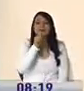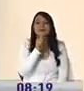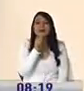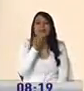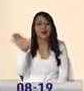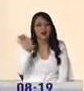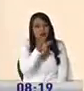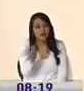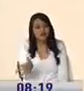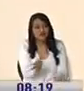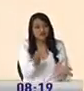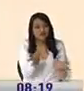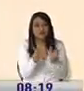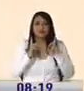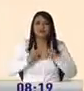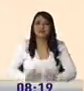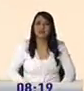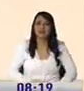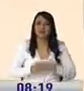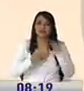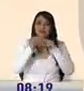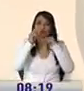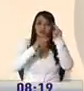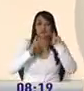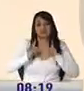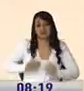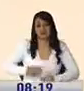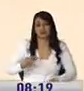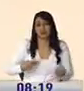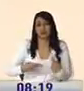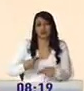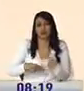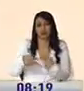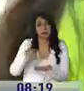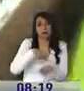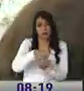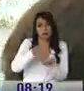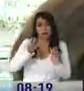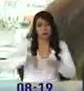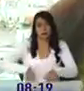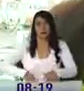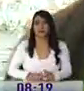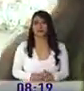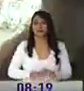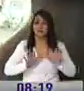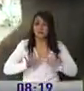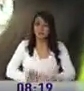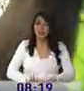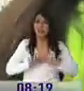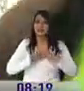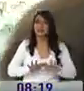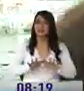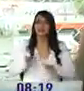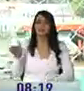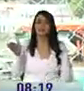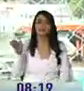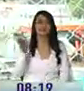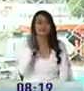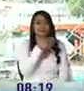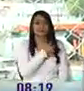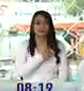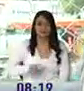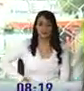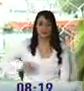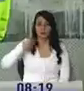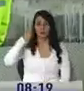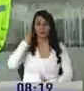déficit de infraestructura hospitalaria es decir la salud como negocio para que pueda pagarse así en medio de recorridos el presidente cumplió